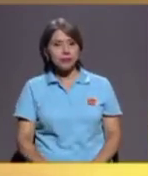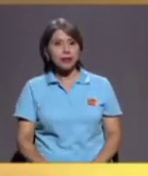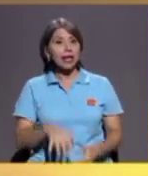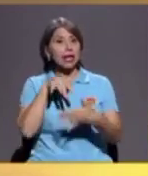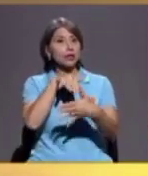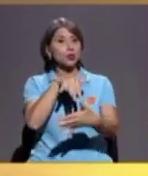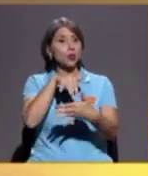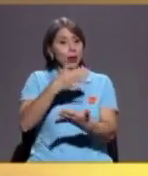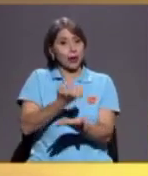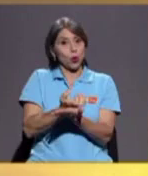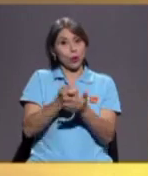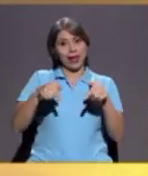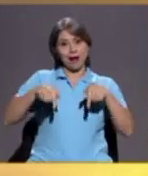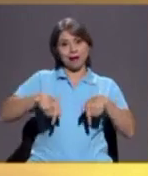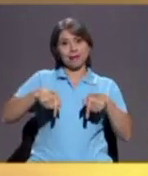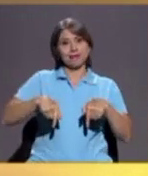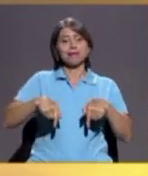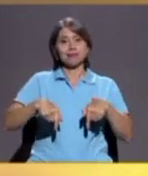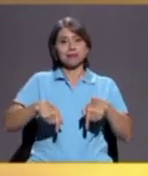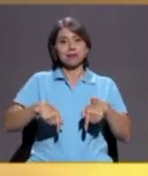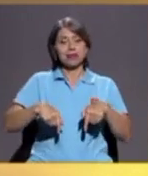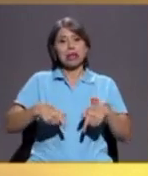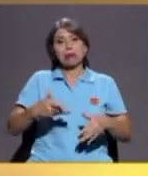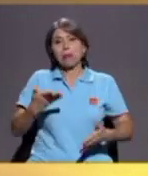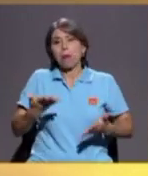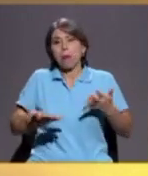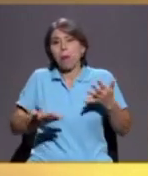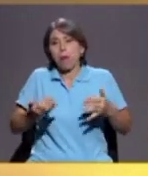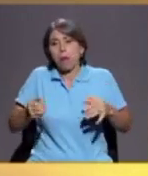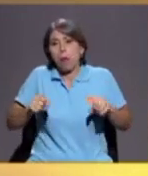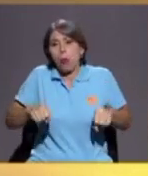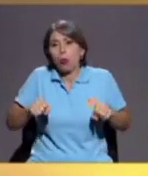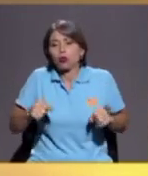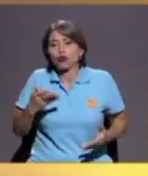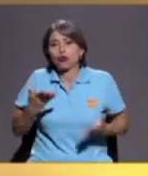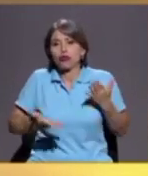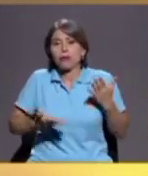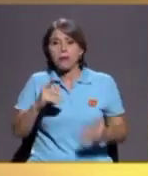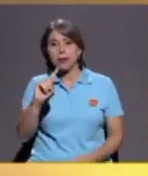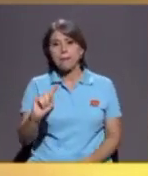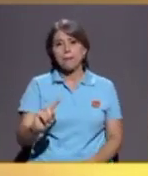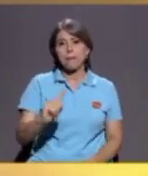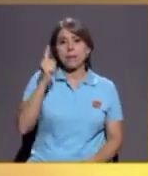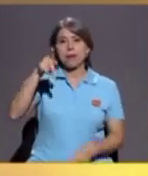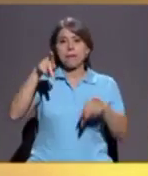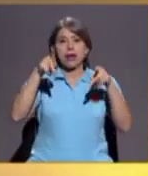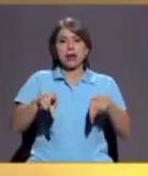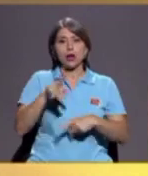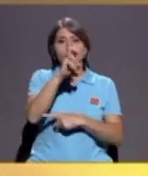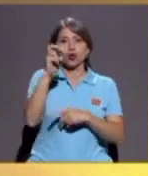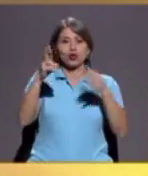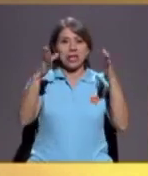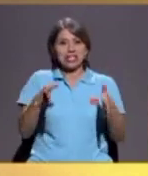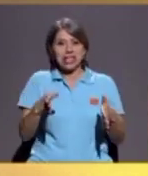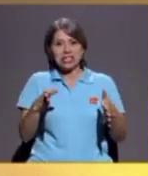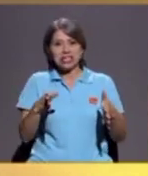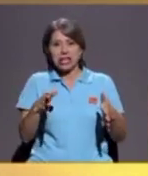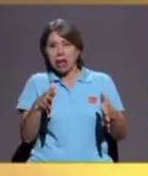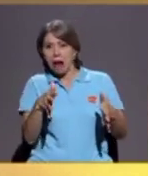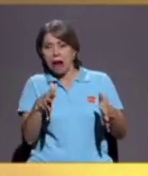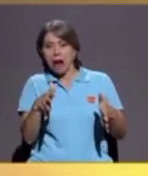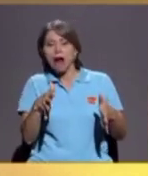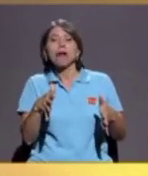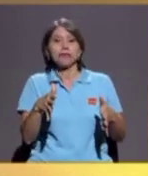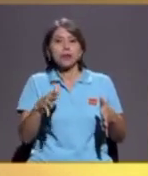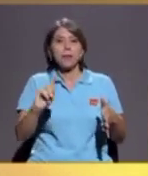estudió economía aquí y que posiblemente fue el primer costarricense, y si no es, por ahí anda la cosa, el